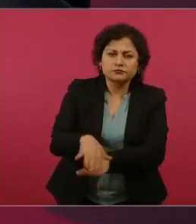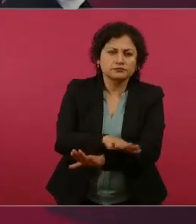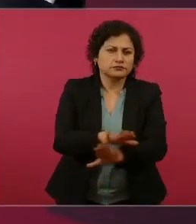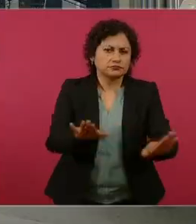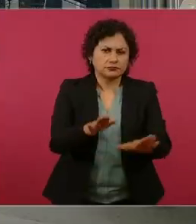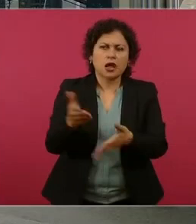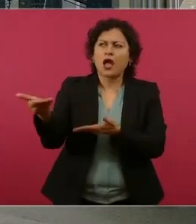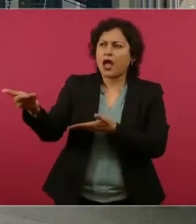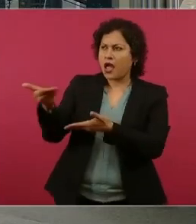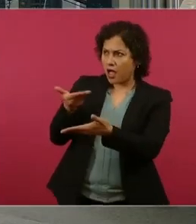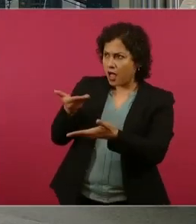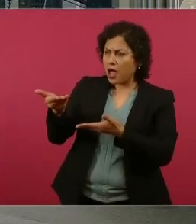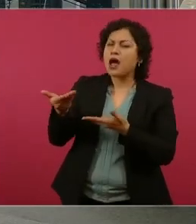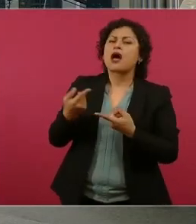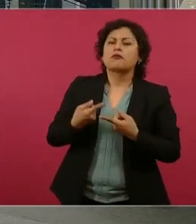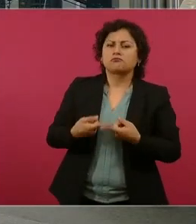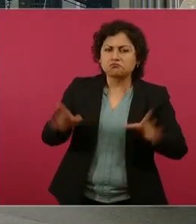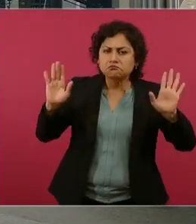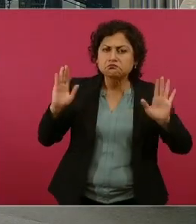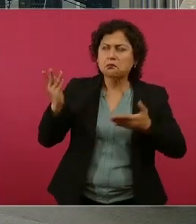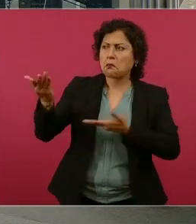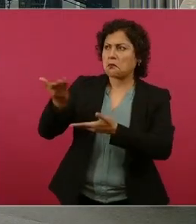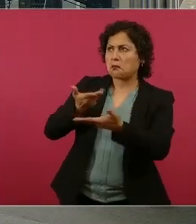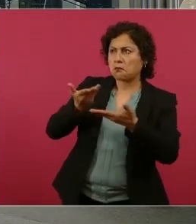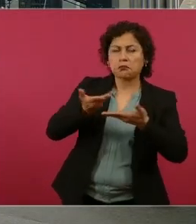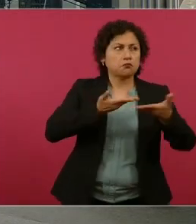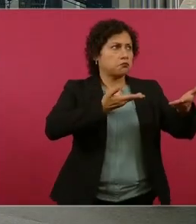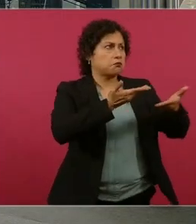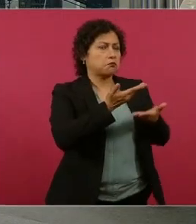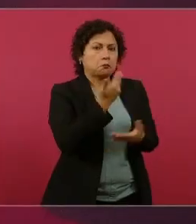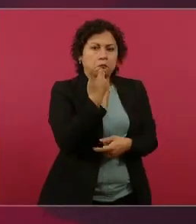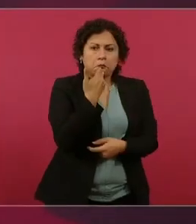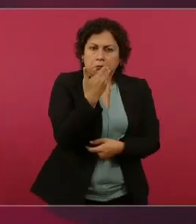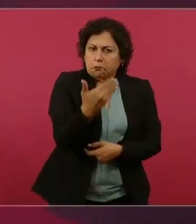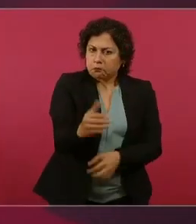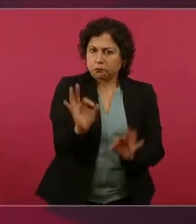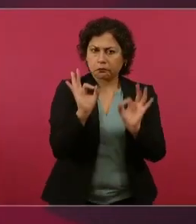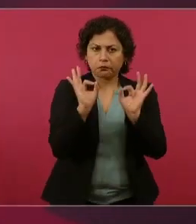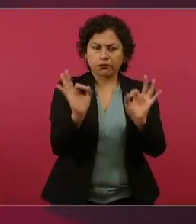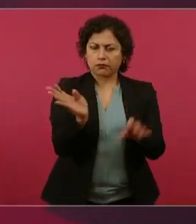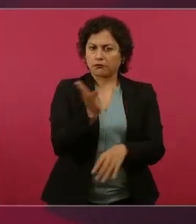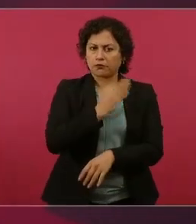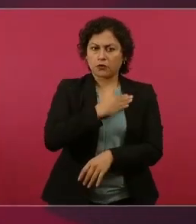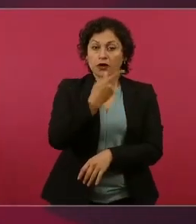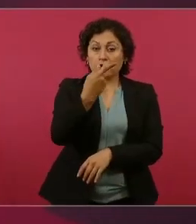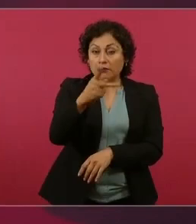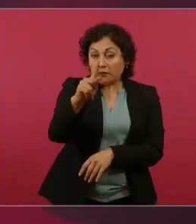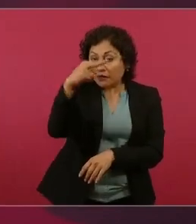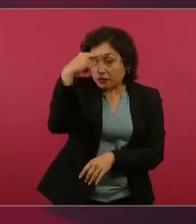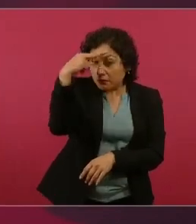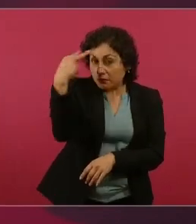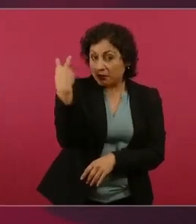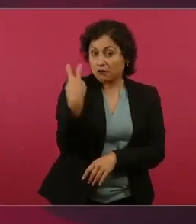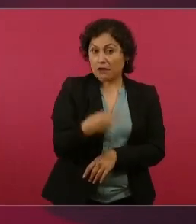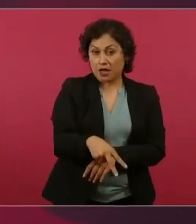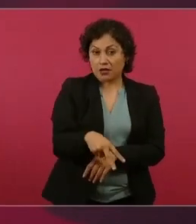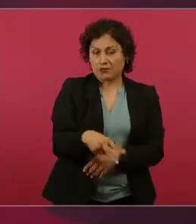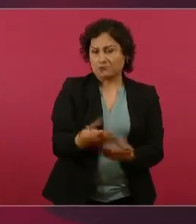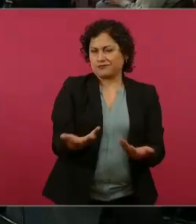Relaciones sí, y muy buenas con todos, pero México no